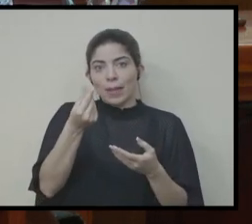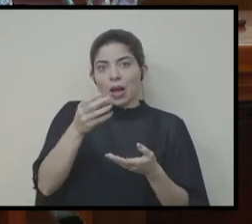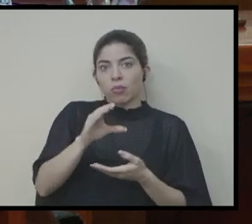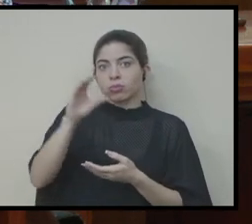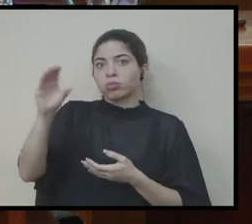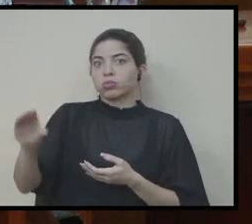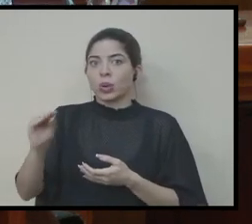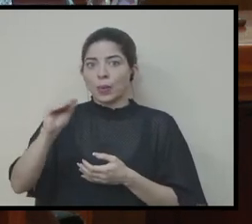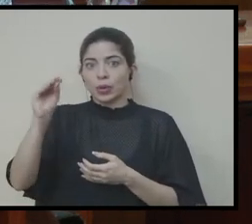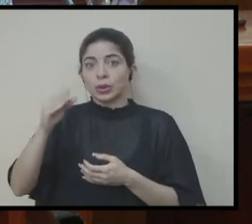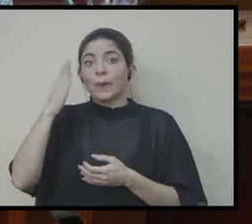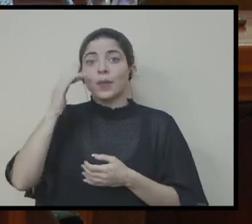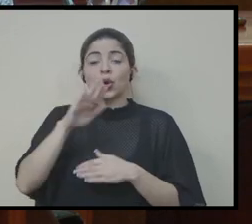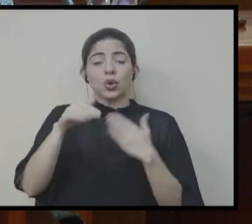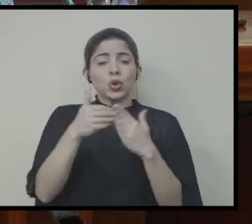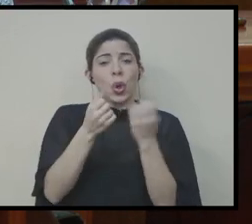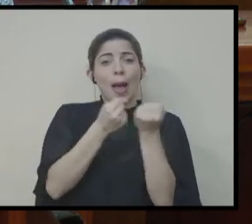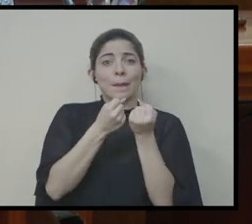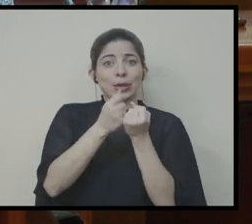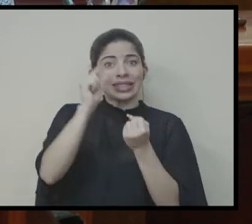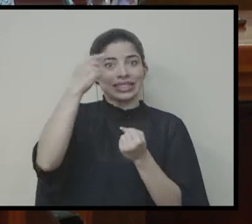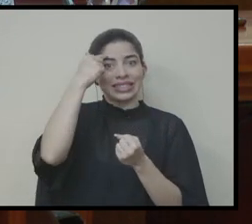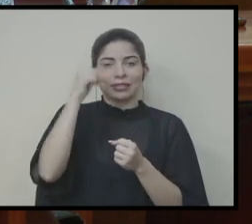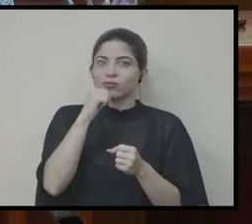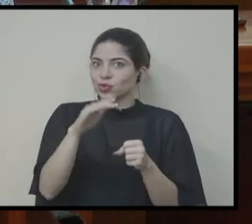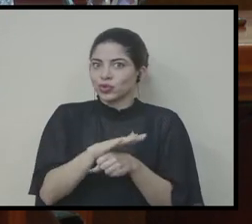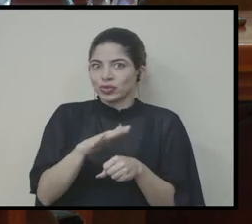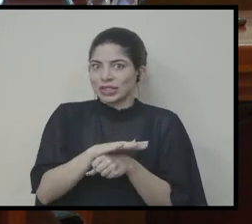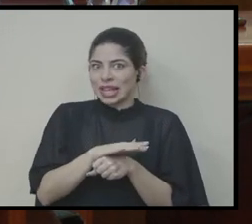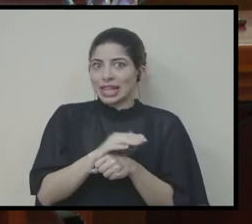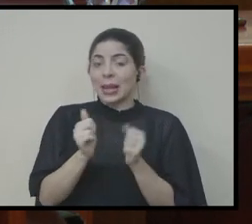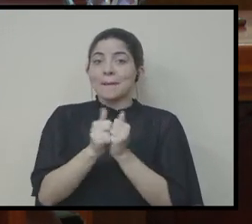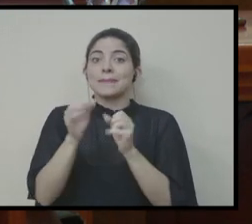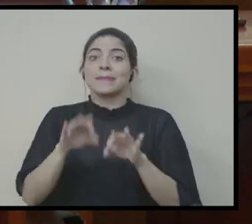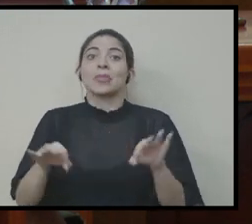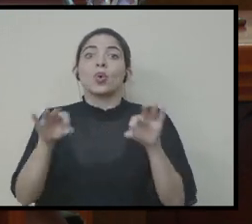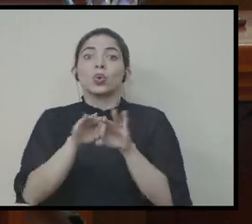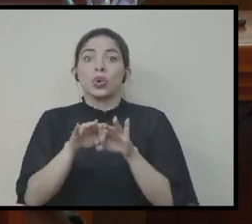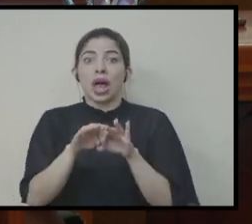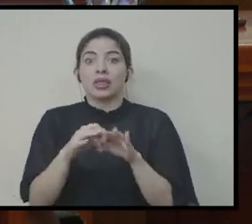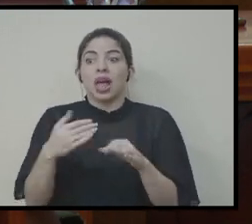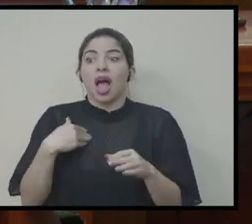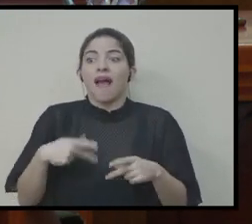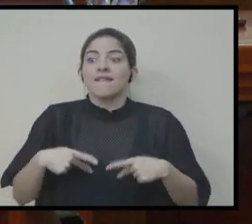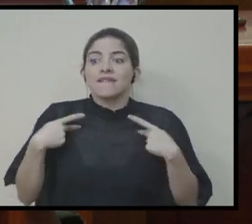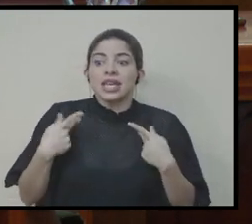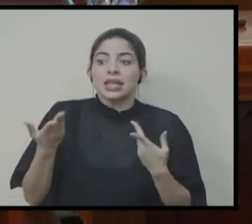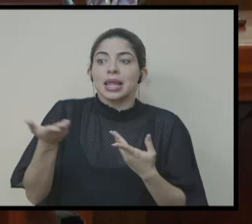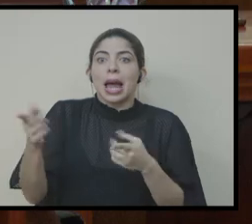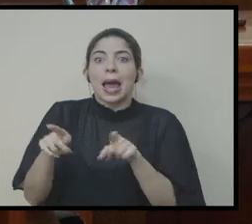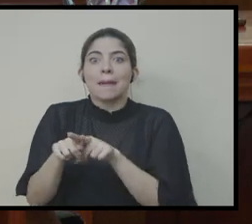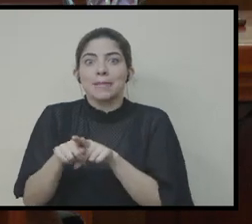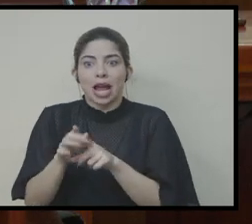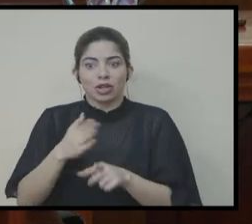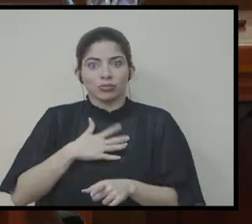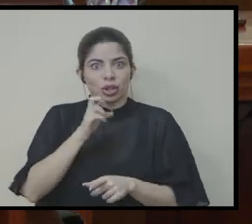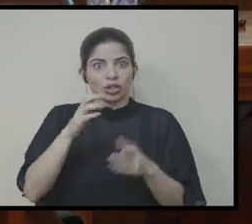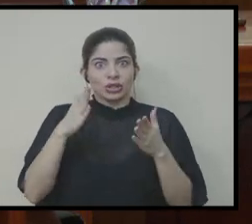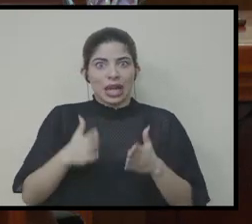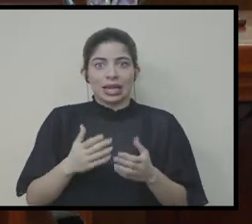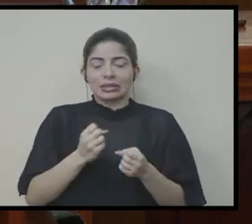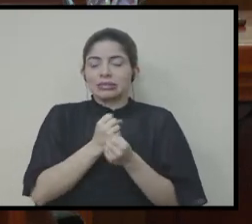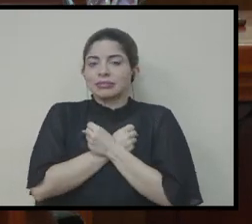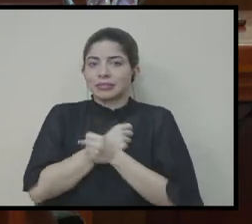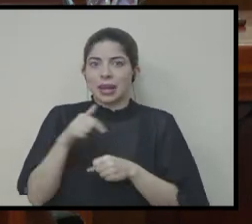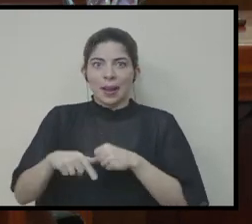Porque todo el apoyo estatal, pero no basta. Y lo más importante, después del mar hay vida, hay hermanos. Yo soy costarricense,